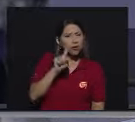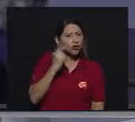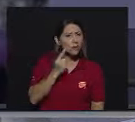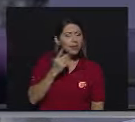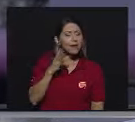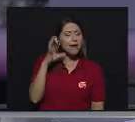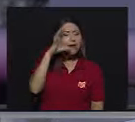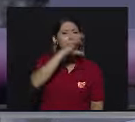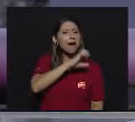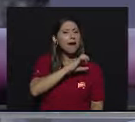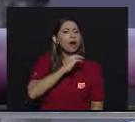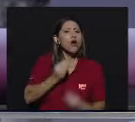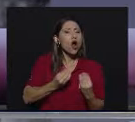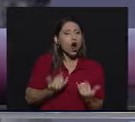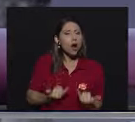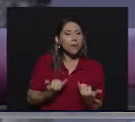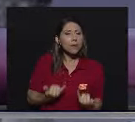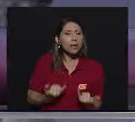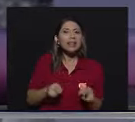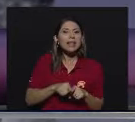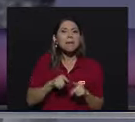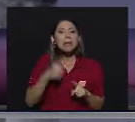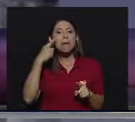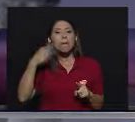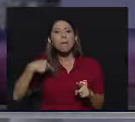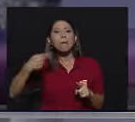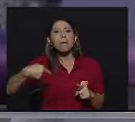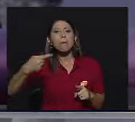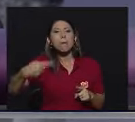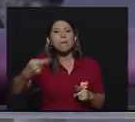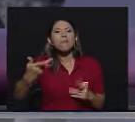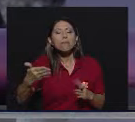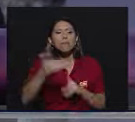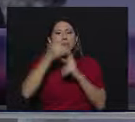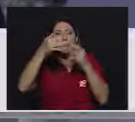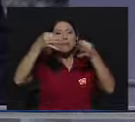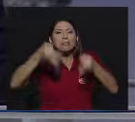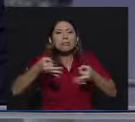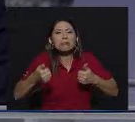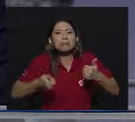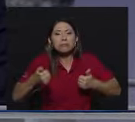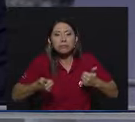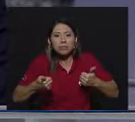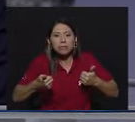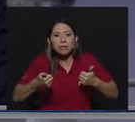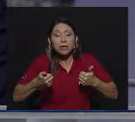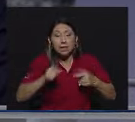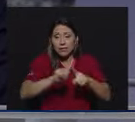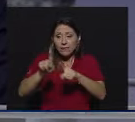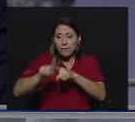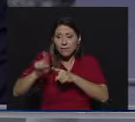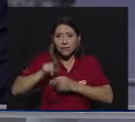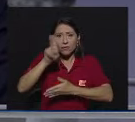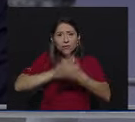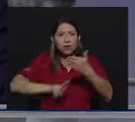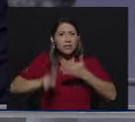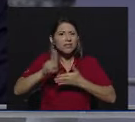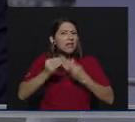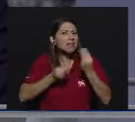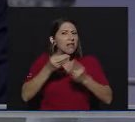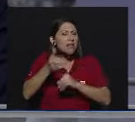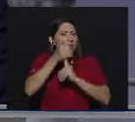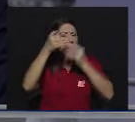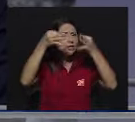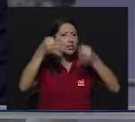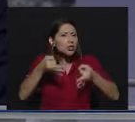estamos, sino también hacia dónde vamos, qué decisiones vamos a tomar, qué decisiones vamos a tomar en las universidades en